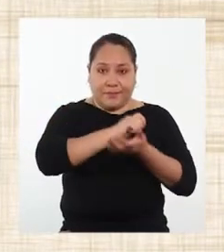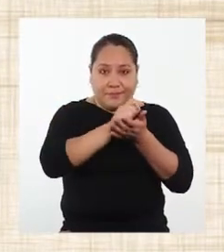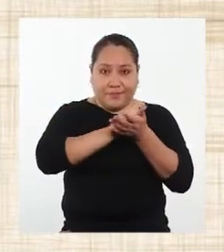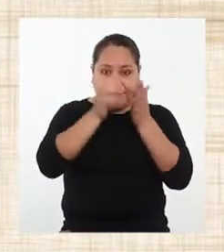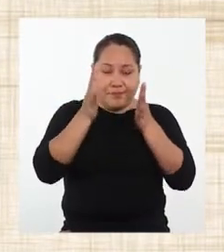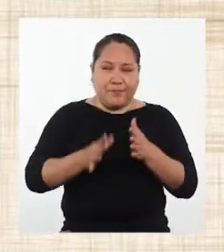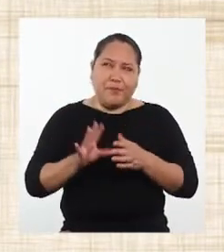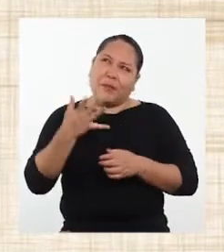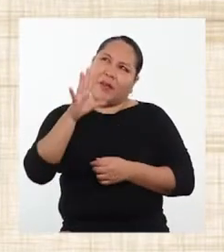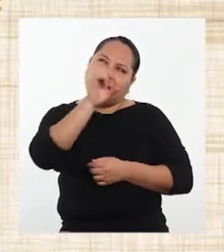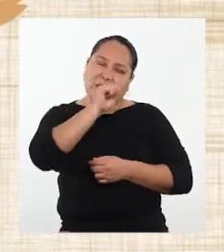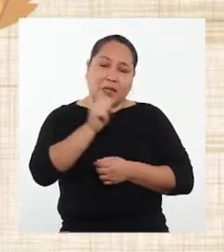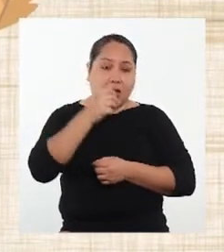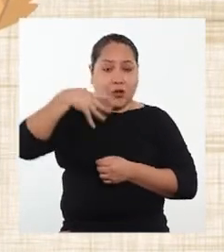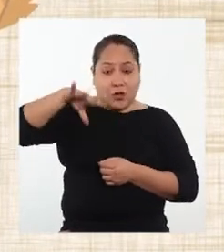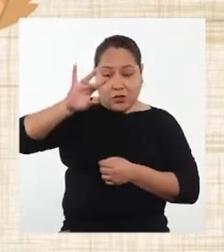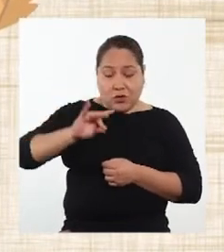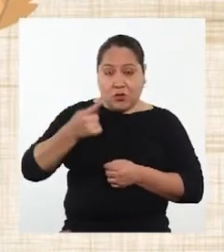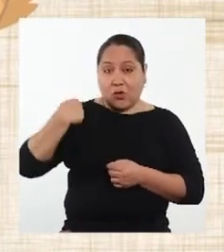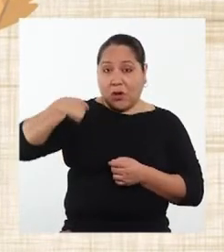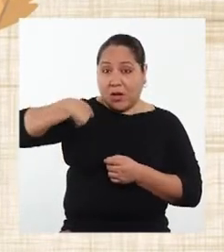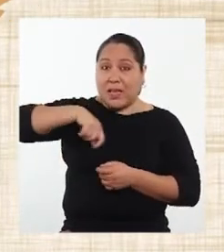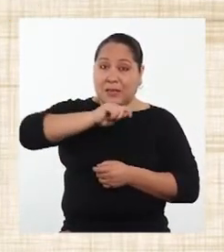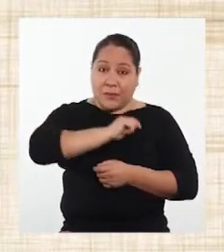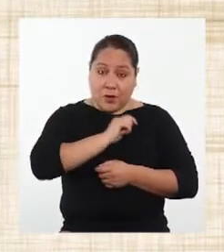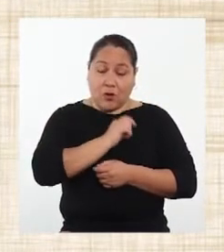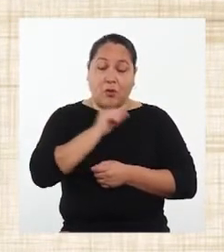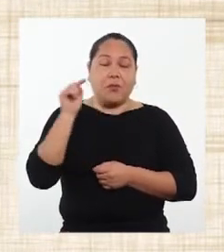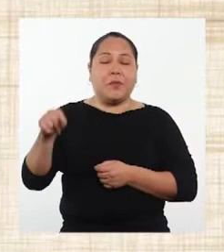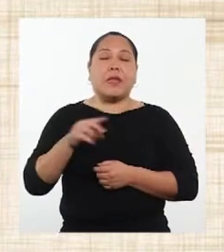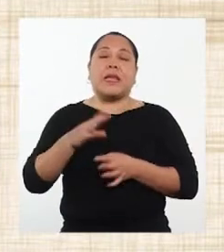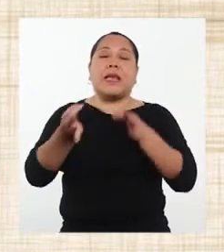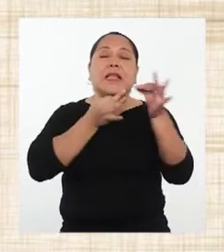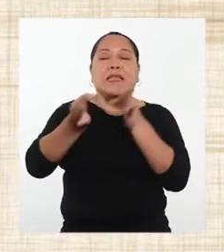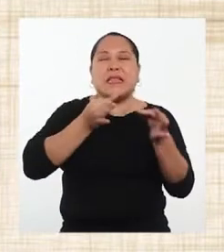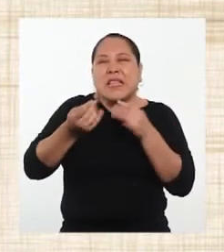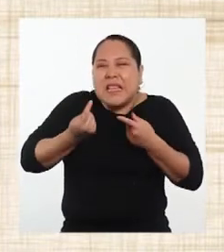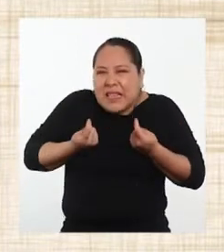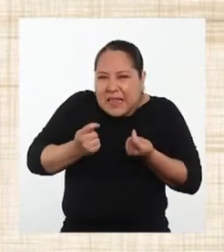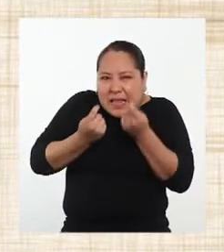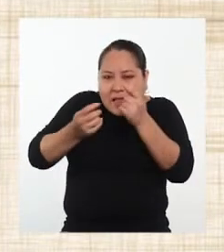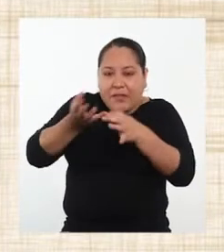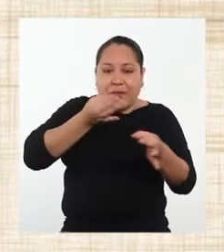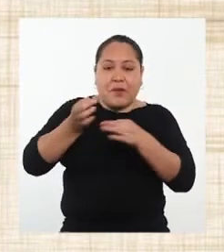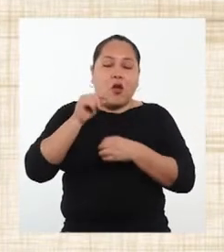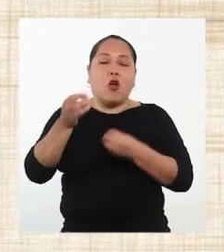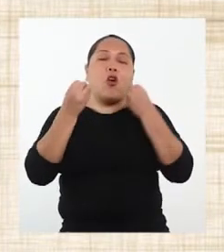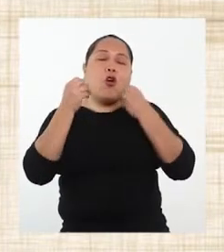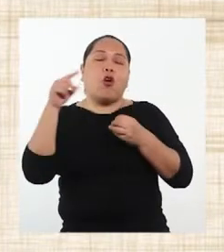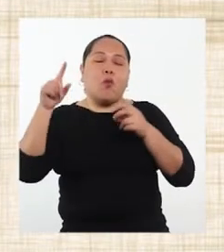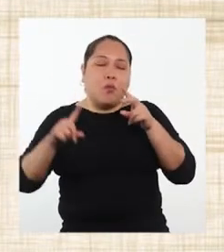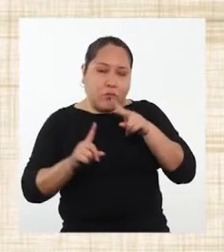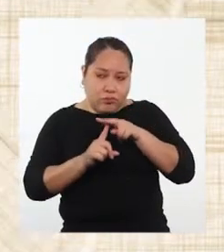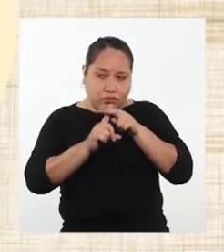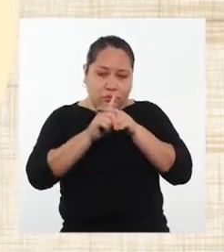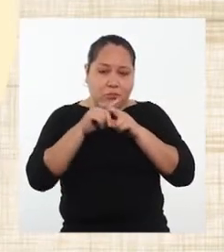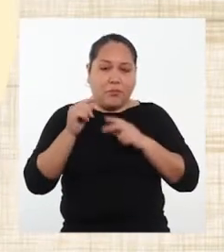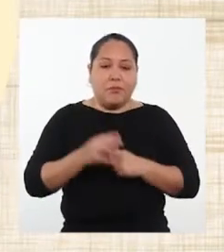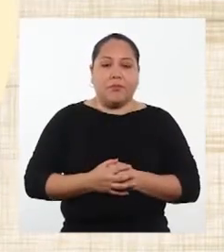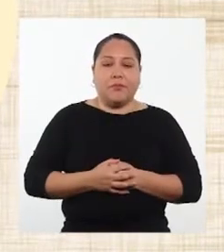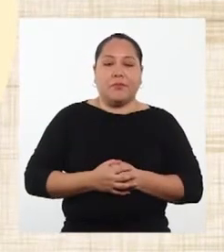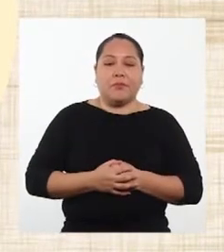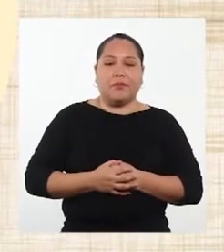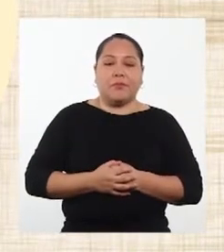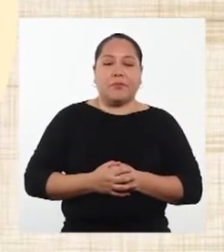español allá por el siglo XVIII. Y justamente trata de explicar cómo funciona esa composición